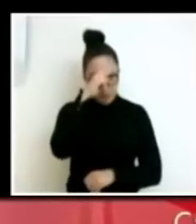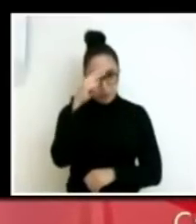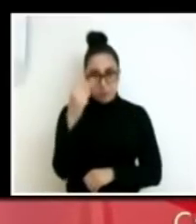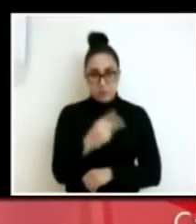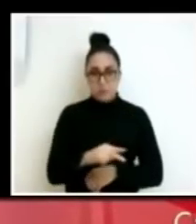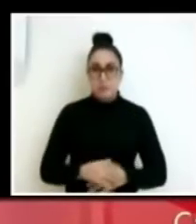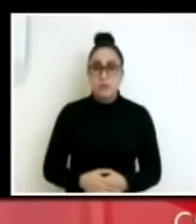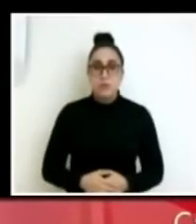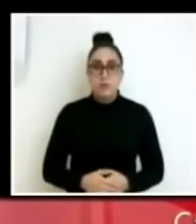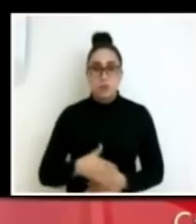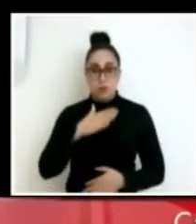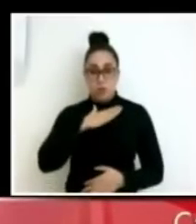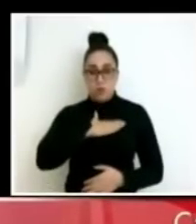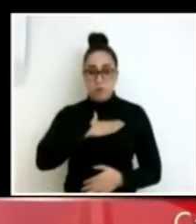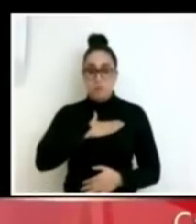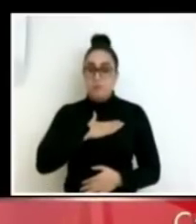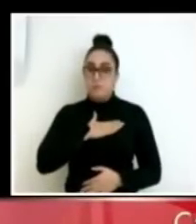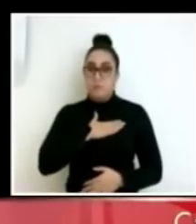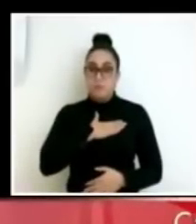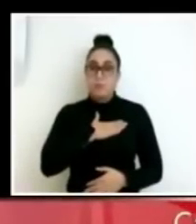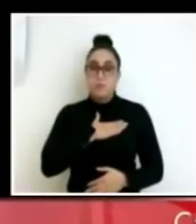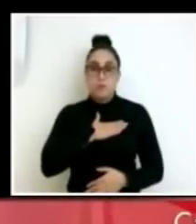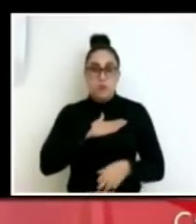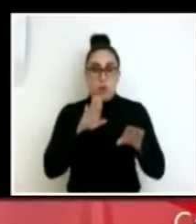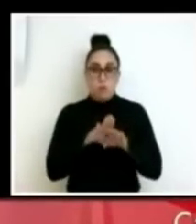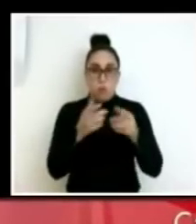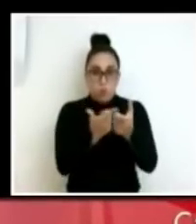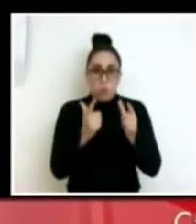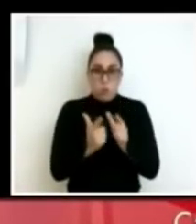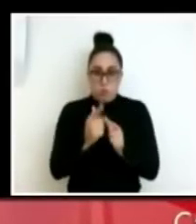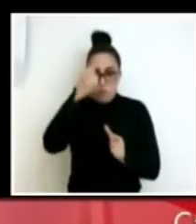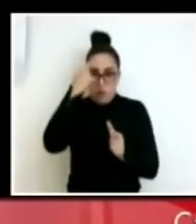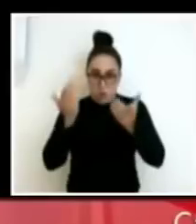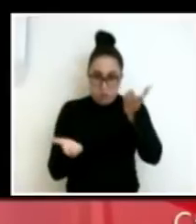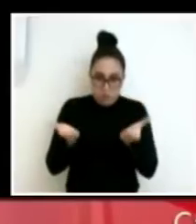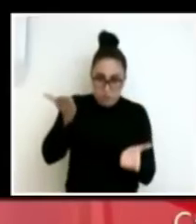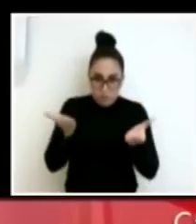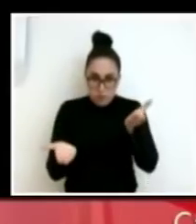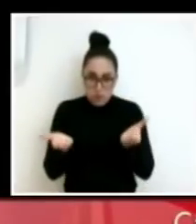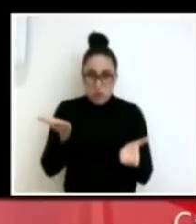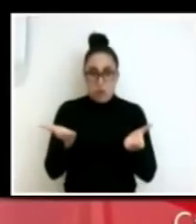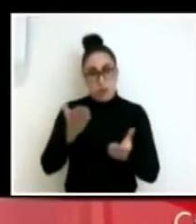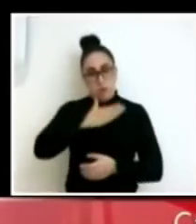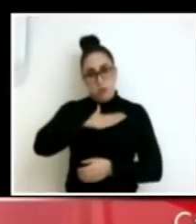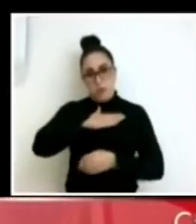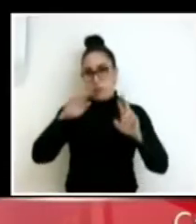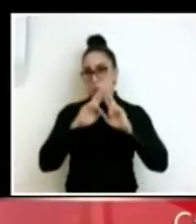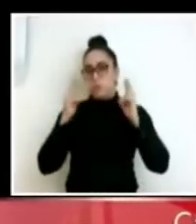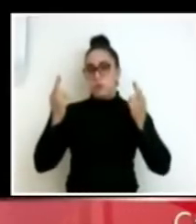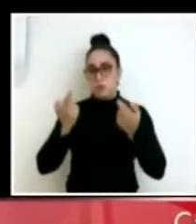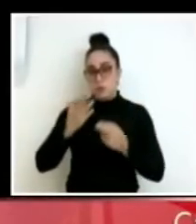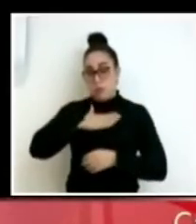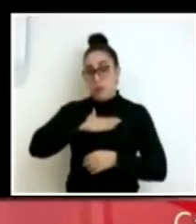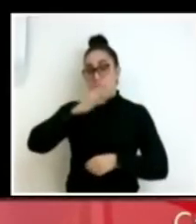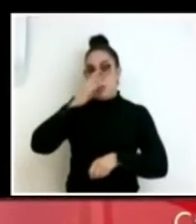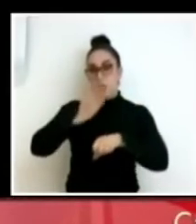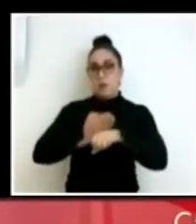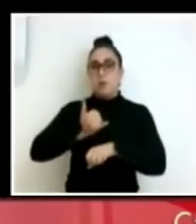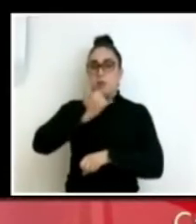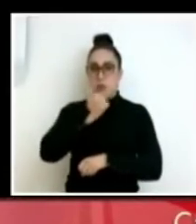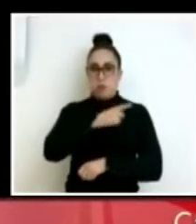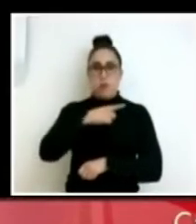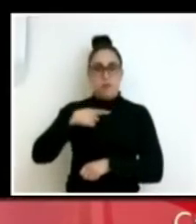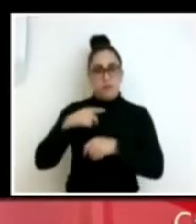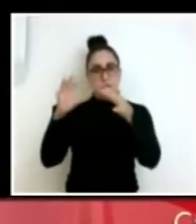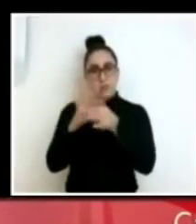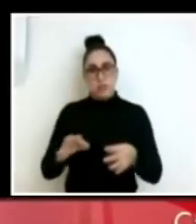Hoy, como oposición responsable, como contrapeso en nuestra democracia, es mi deber alzar la voz y denunciar lo que consideramos un ataque directo a uno de